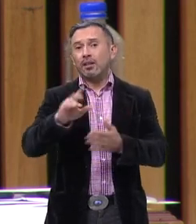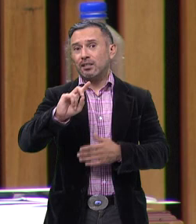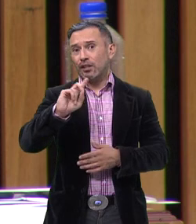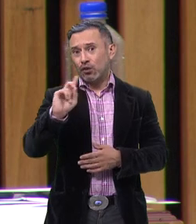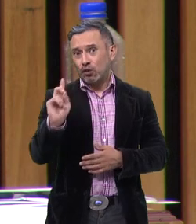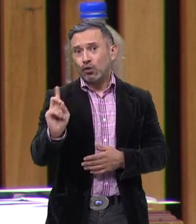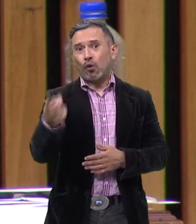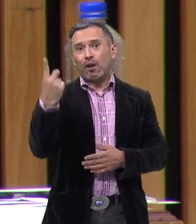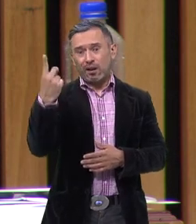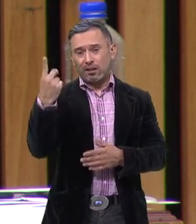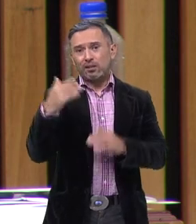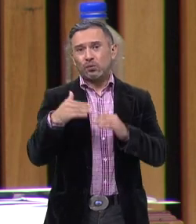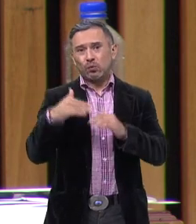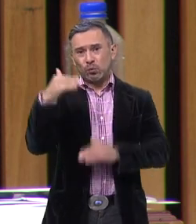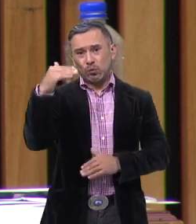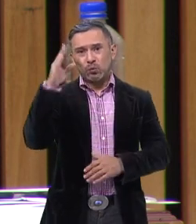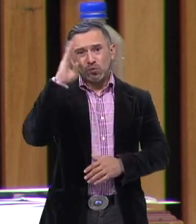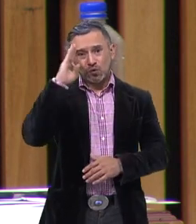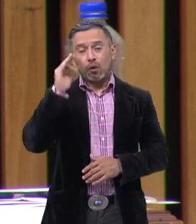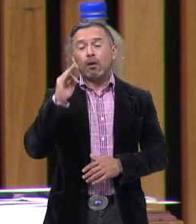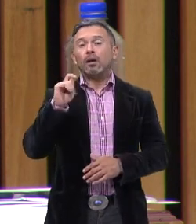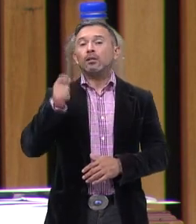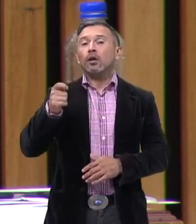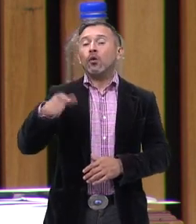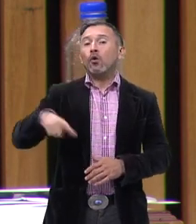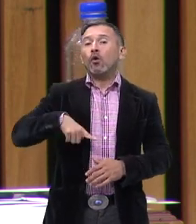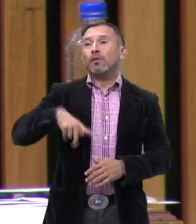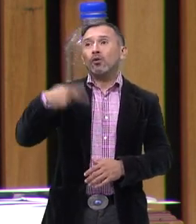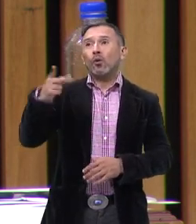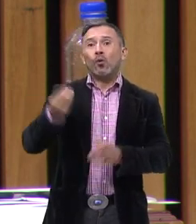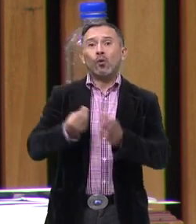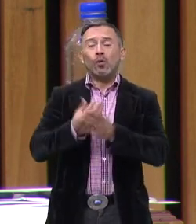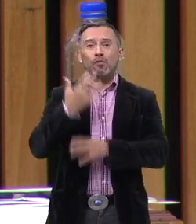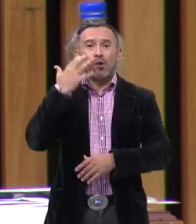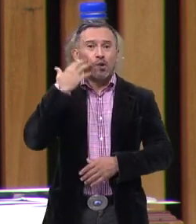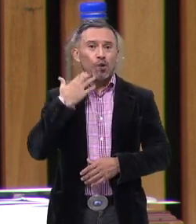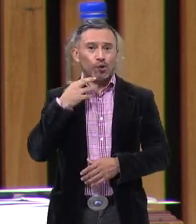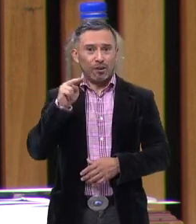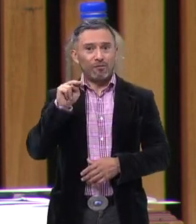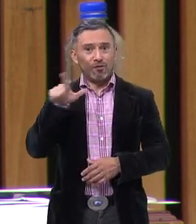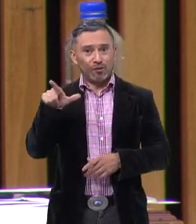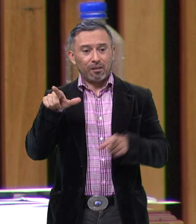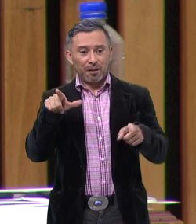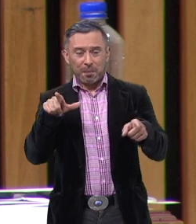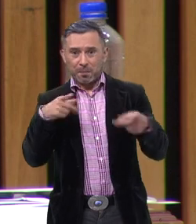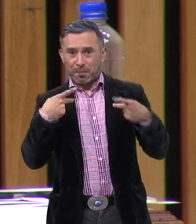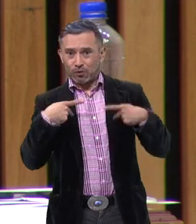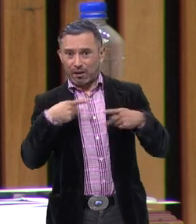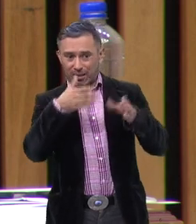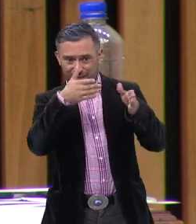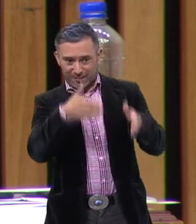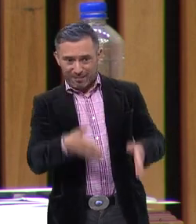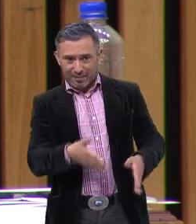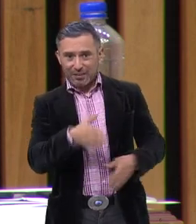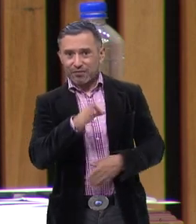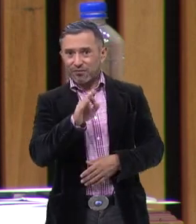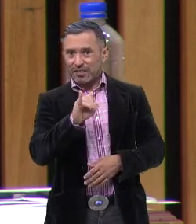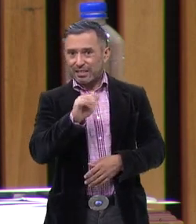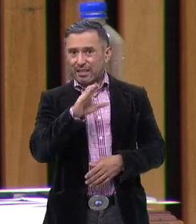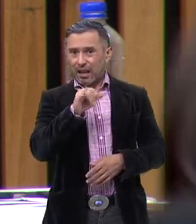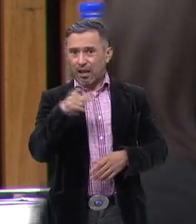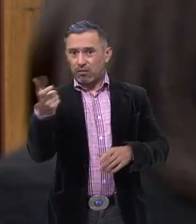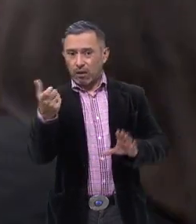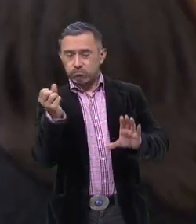de los que se depositan del gobierno de Nuevo León a esta persona física ahora bien